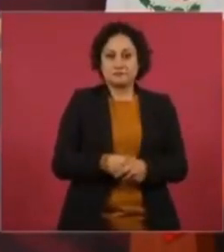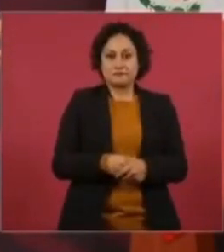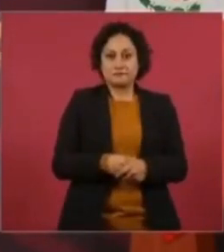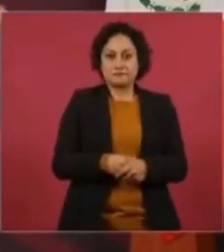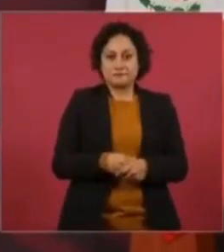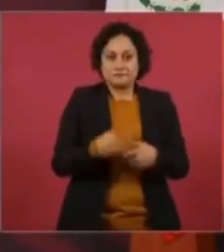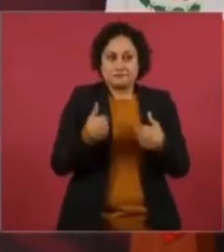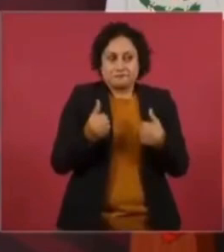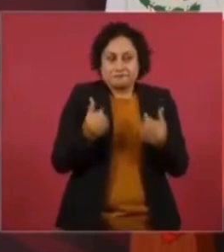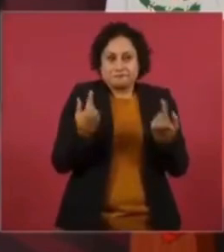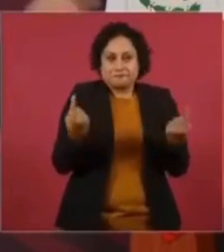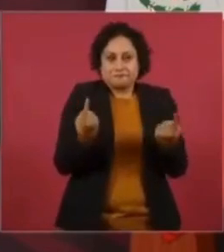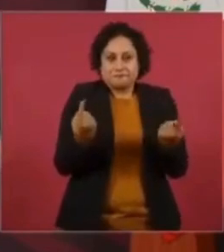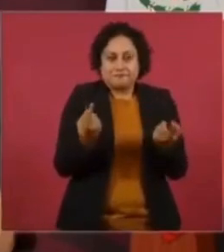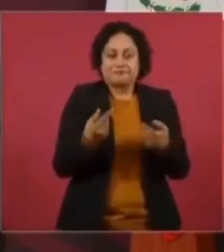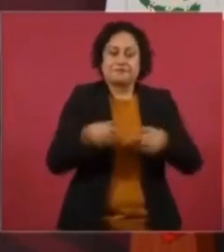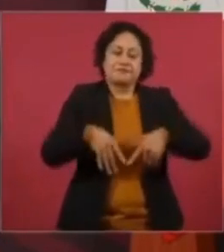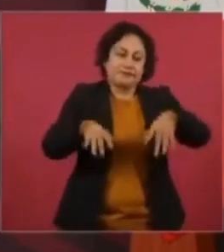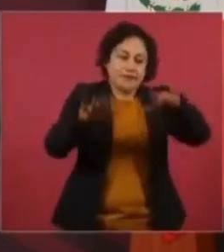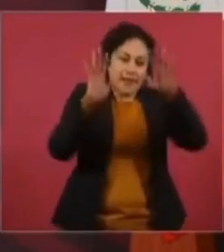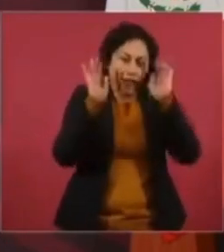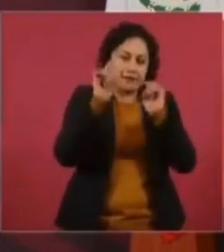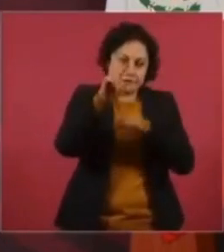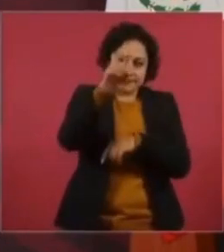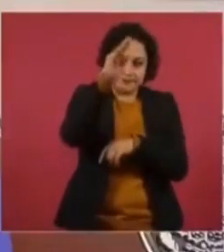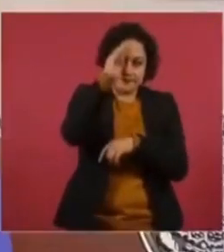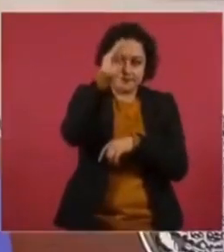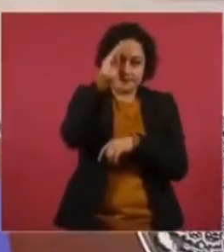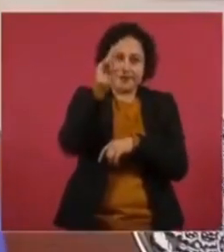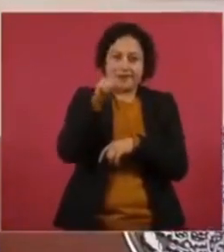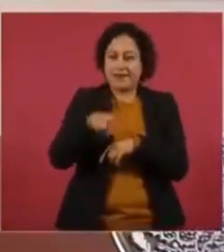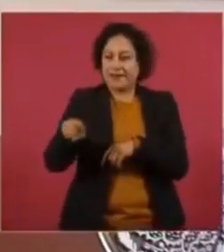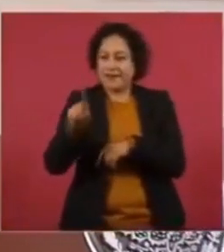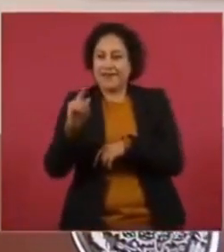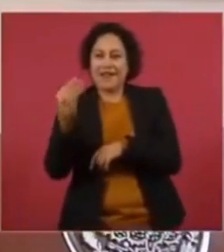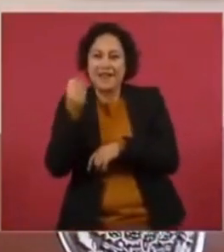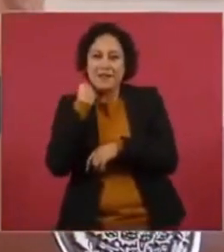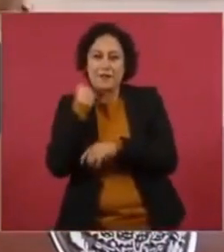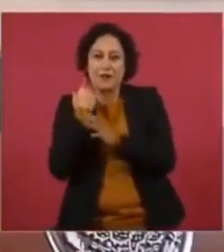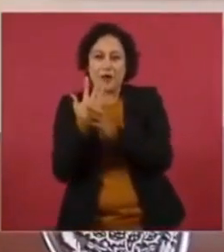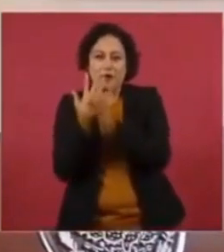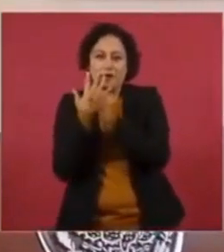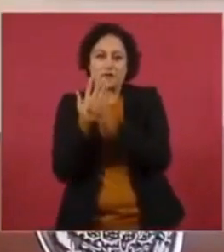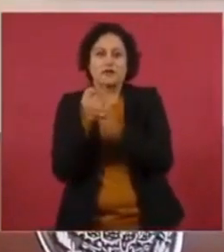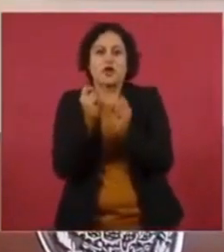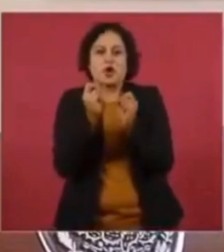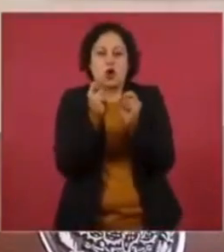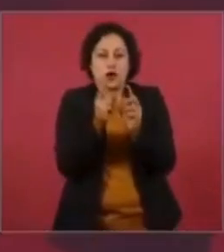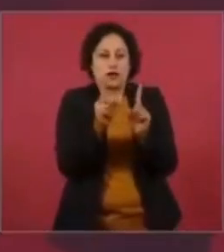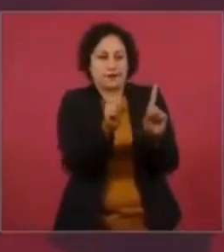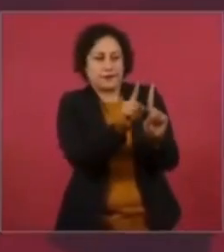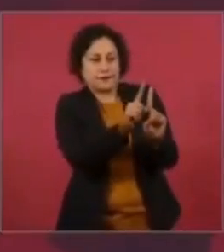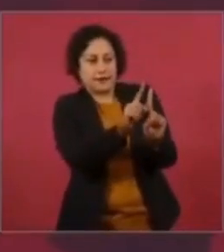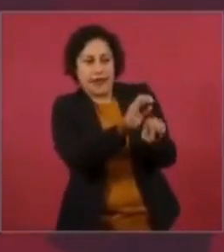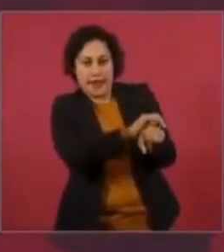O sea, en el supuesto, como dicen los abogados, aceptando sin conceder que sea su amigo,